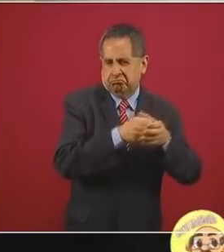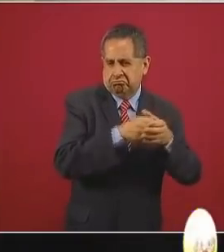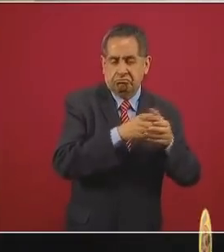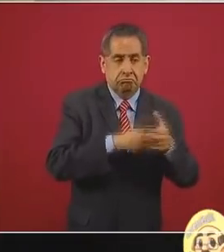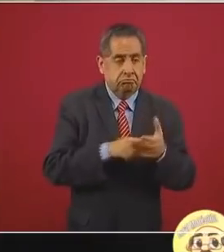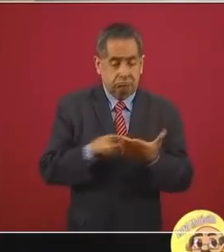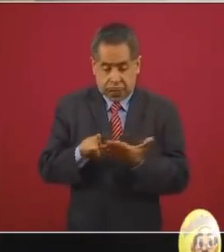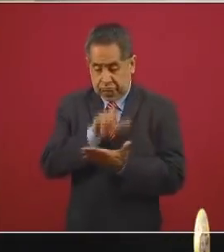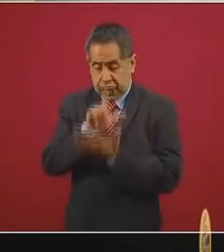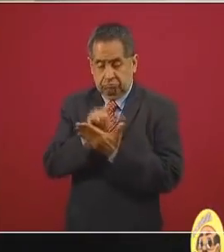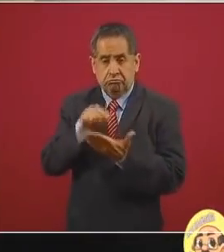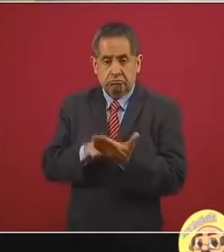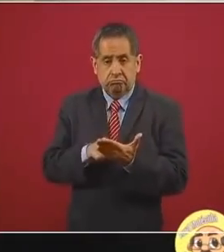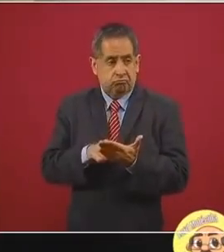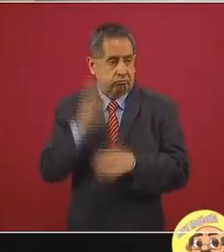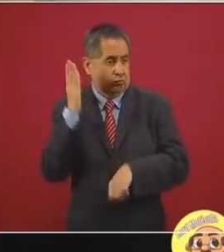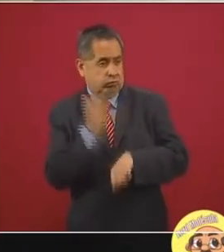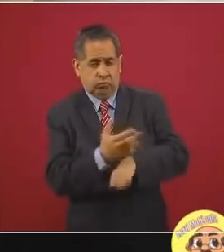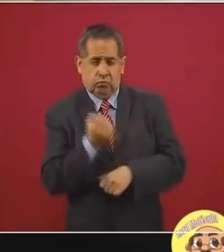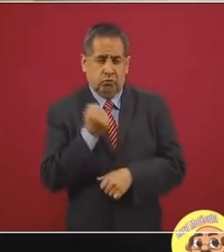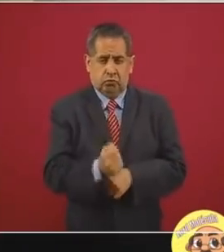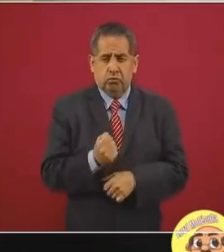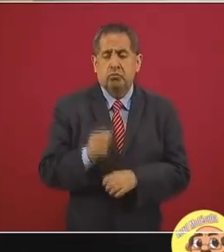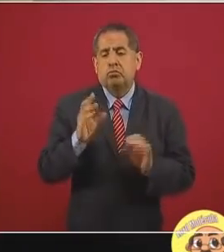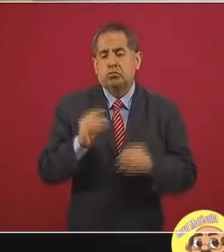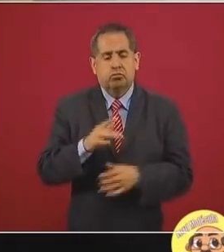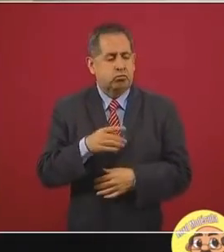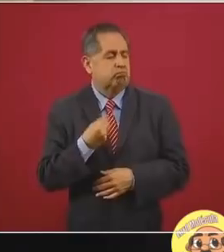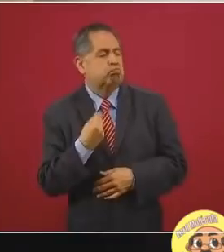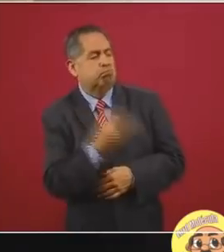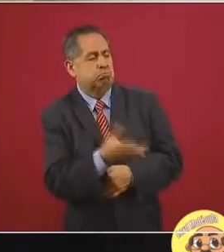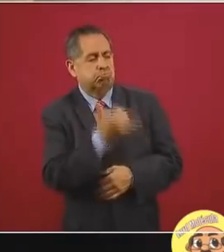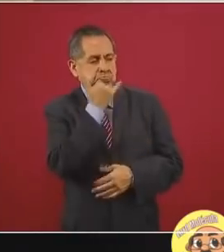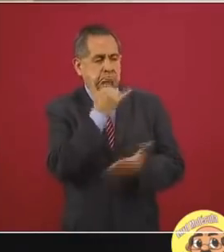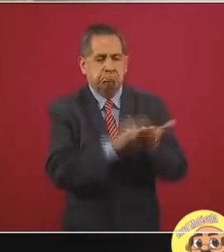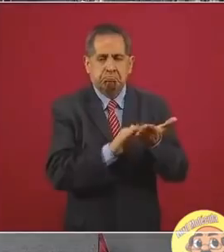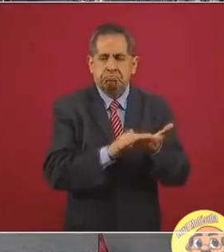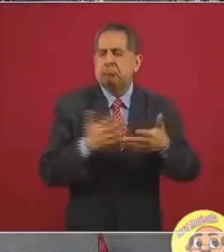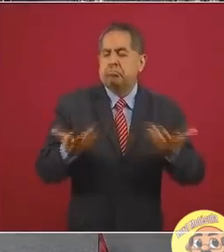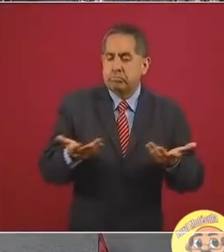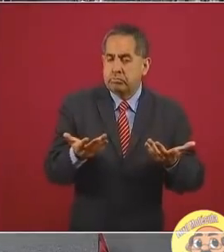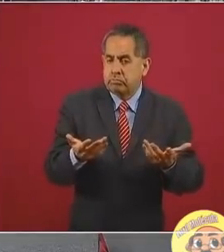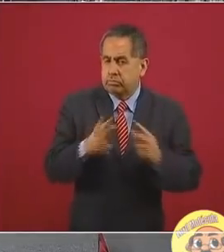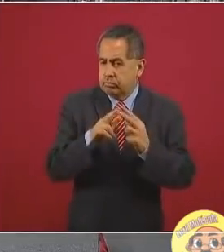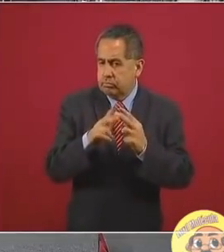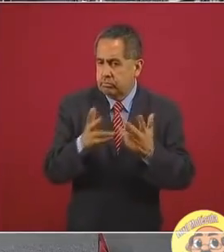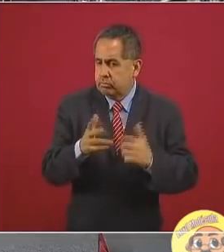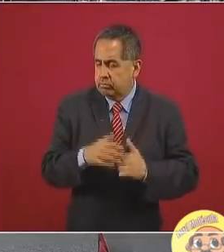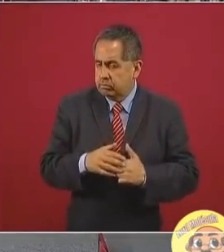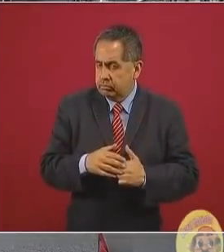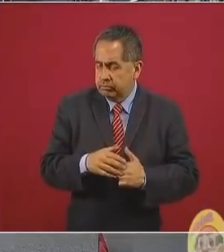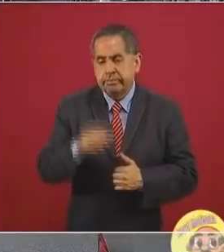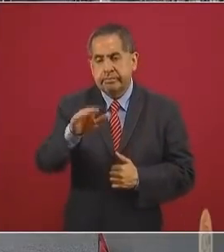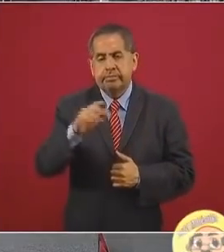¿la ley a secas o la justicia y la gracia para este personaje, presidente? Y en este mismo sentido,